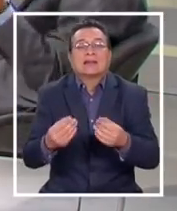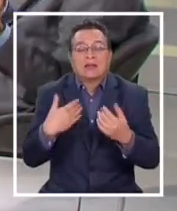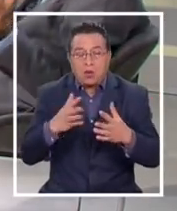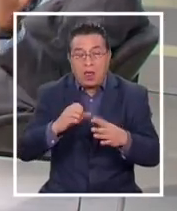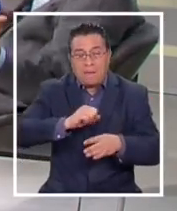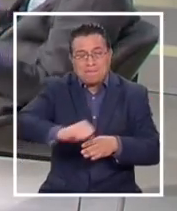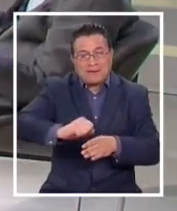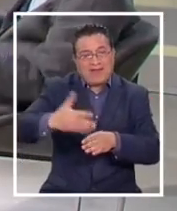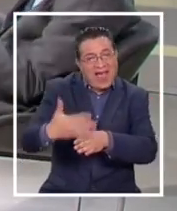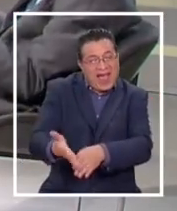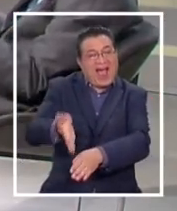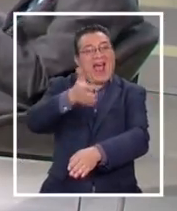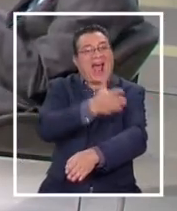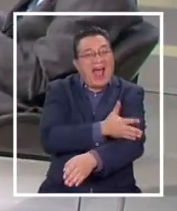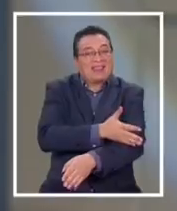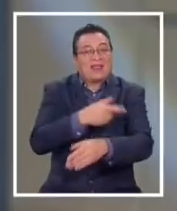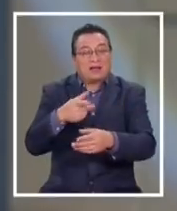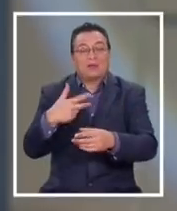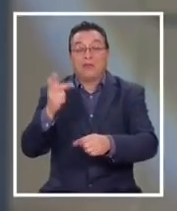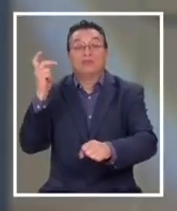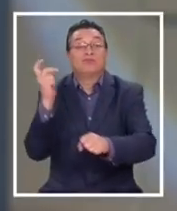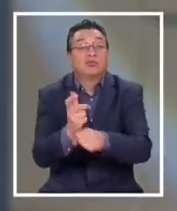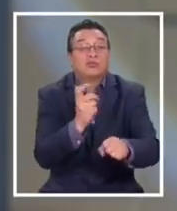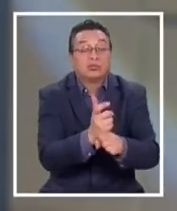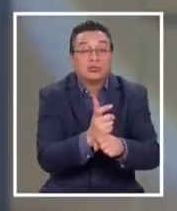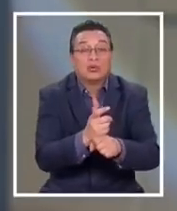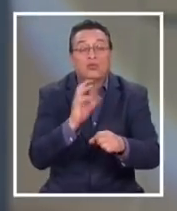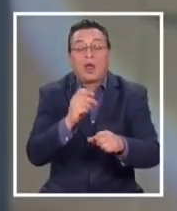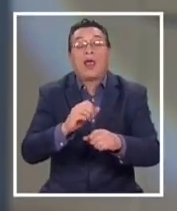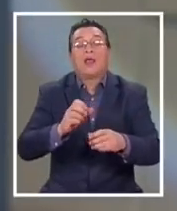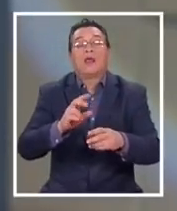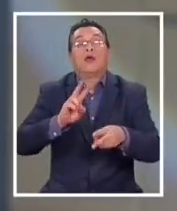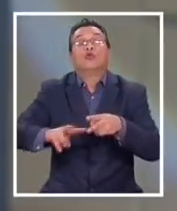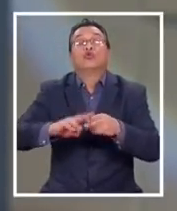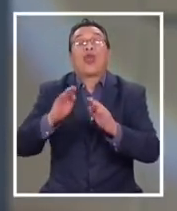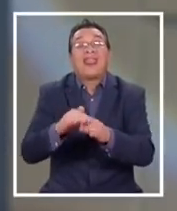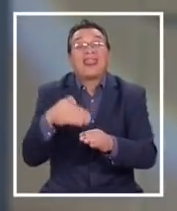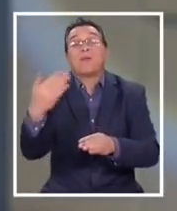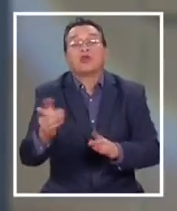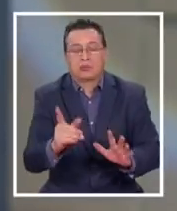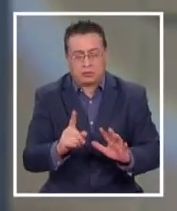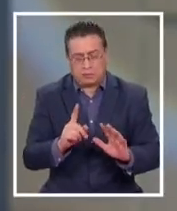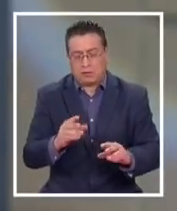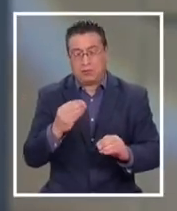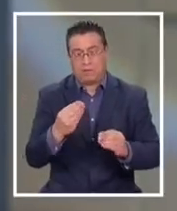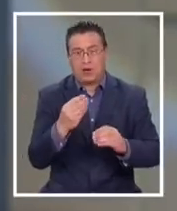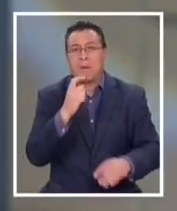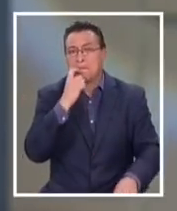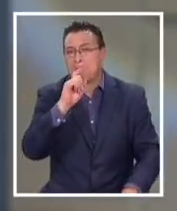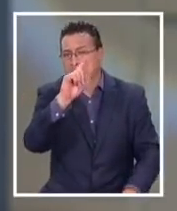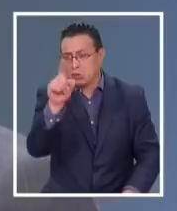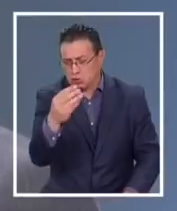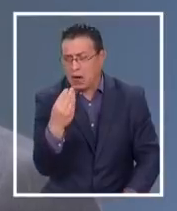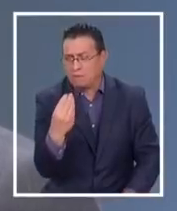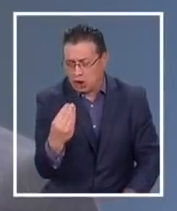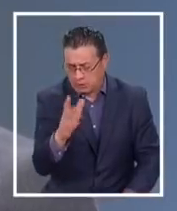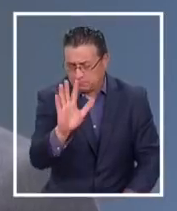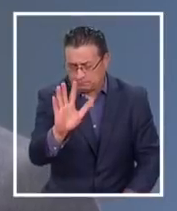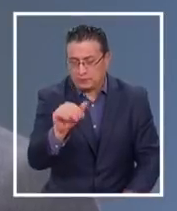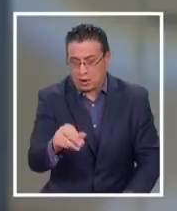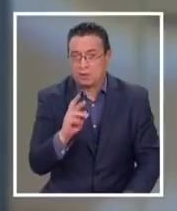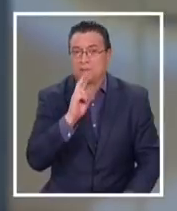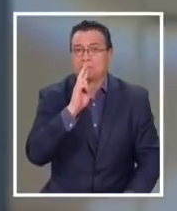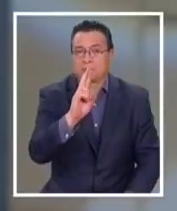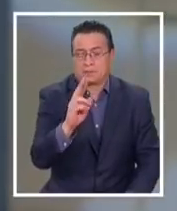en la entrada de jóvenes a un mundo de un asalto y de una delincuencia muy violenta? Ay, le agradezco tanto la pregunta, Matías, de verdad.